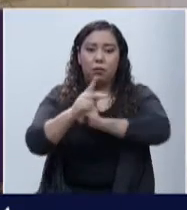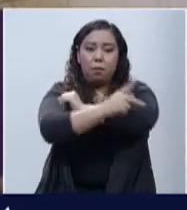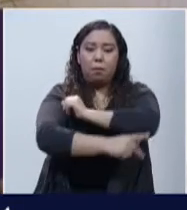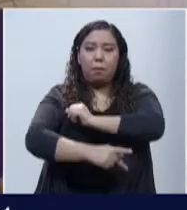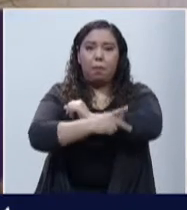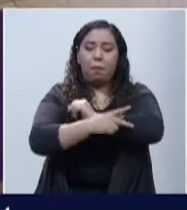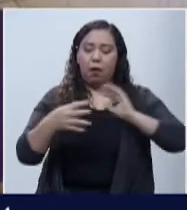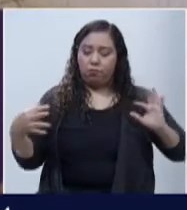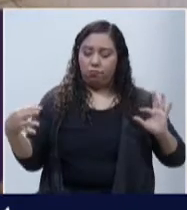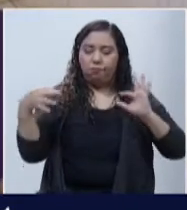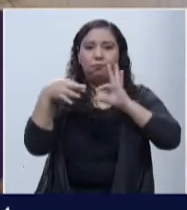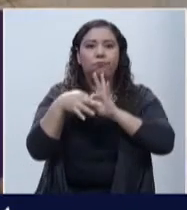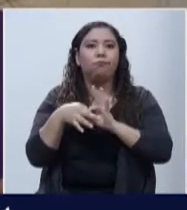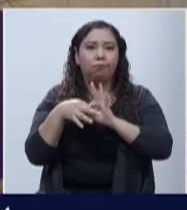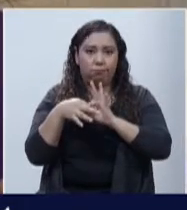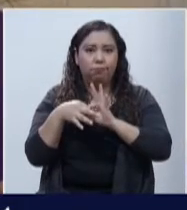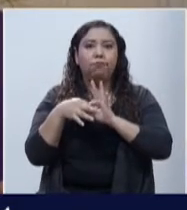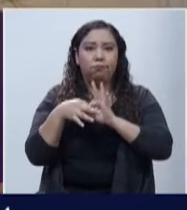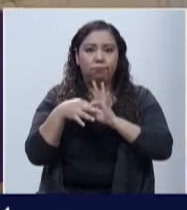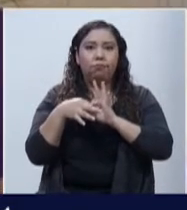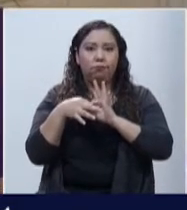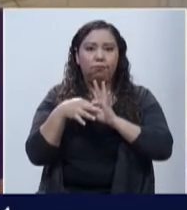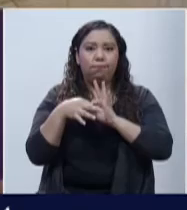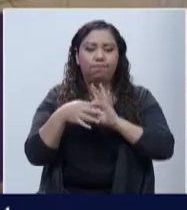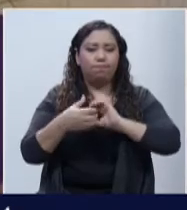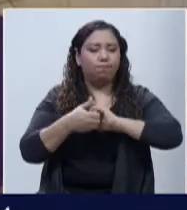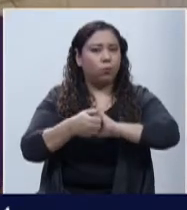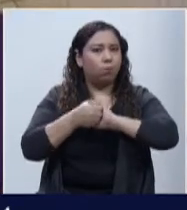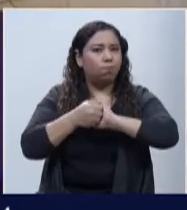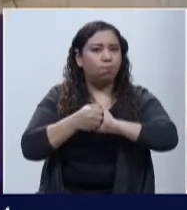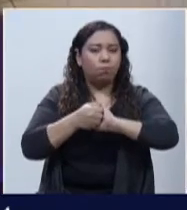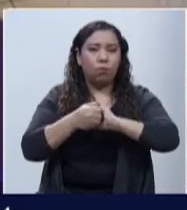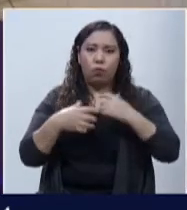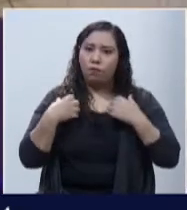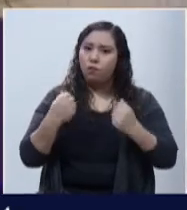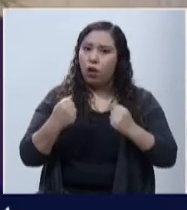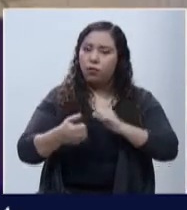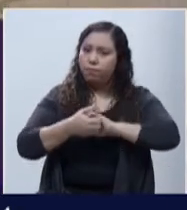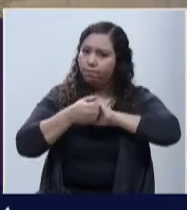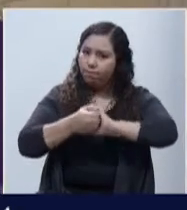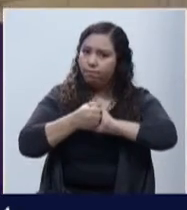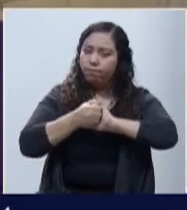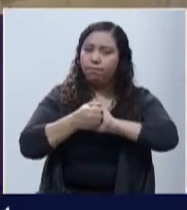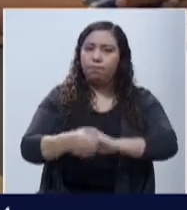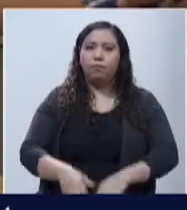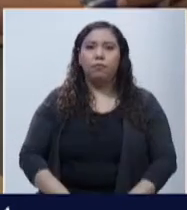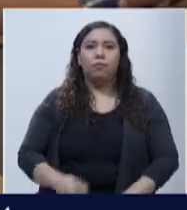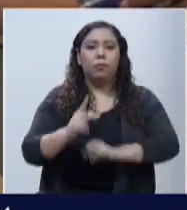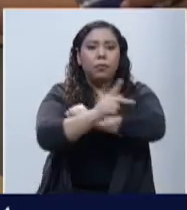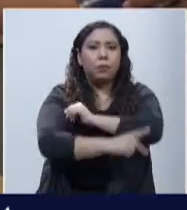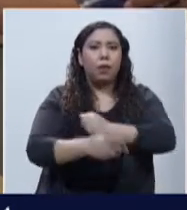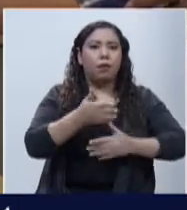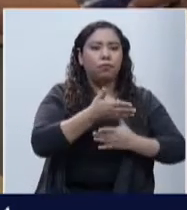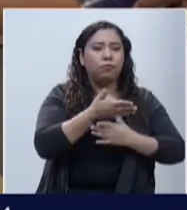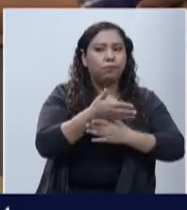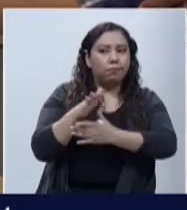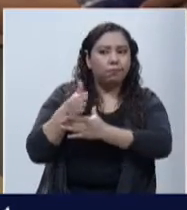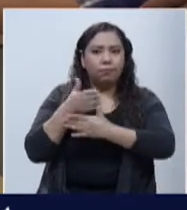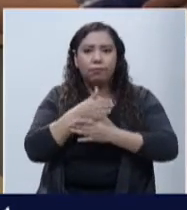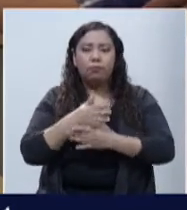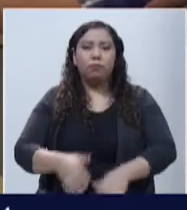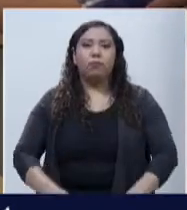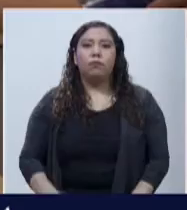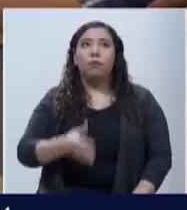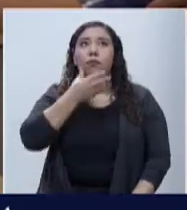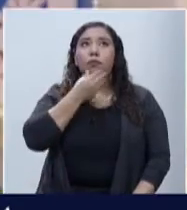han hecho entre honduras y israel esto va a venir beneficiar mucho a los dos países asimismo el director